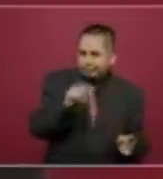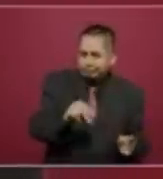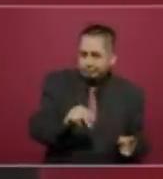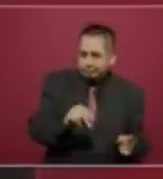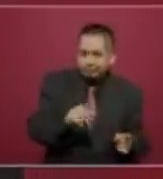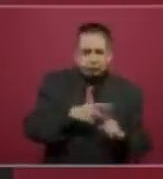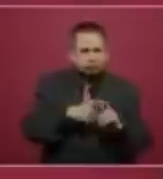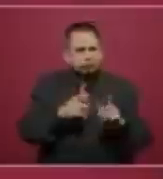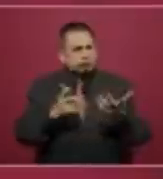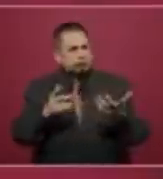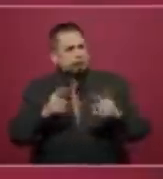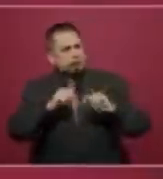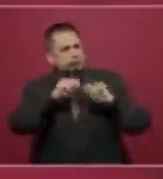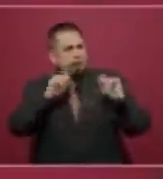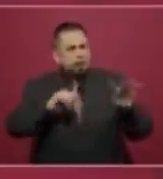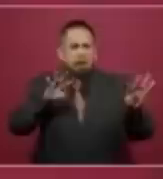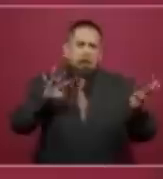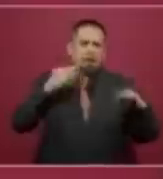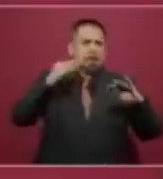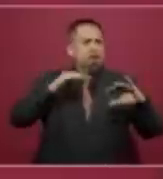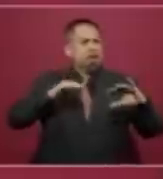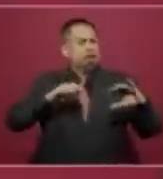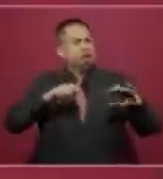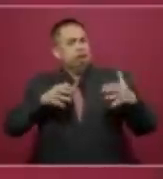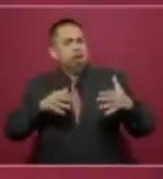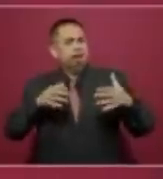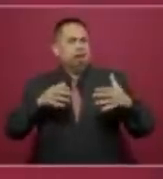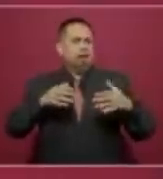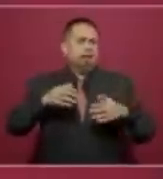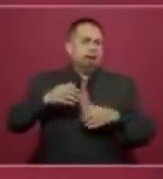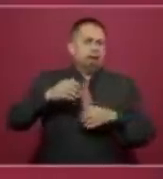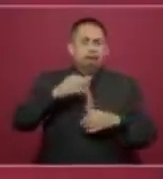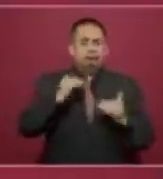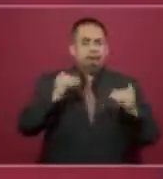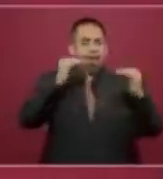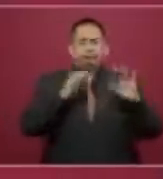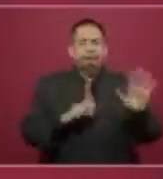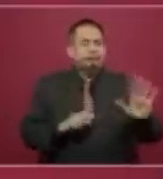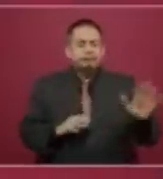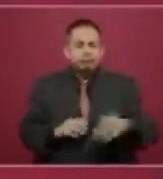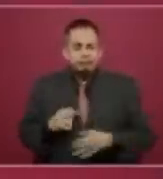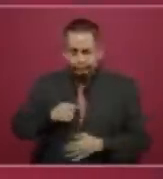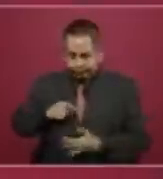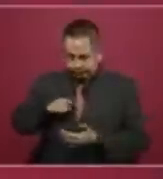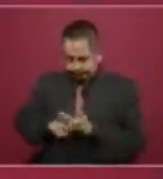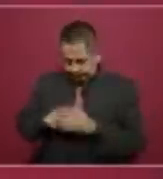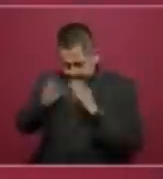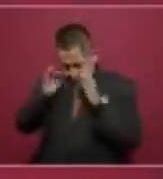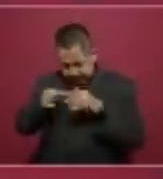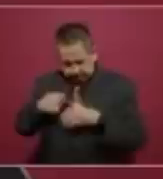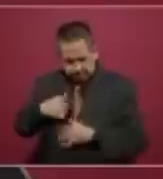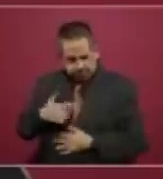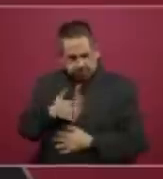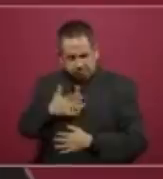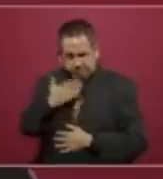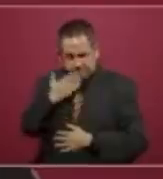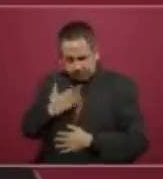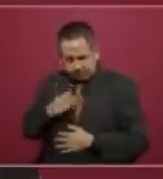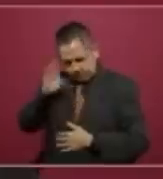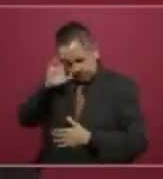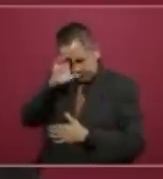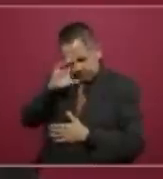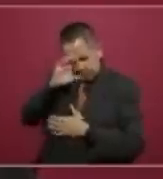obtener títulos, fama. La verdadera felicidad es estar bien con uno mismo, estar bien con